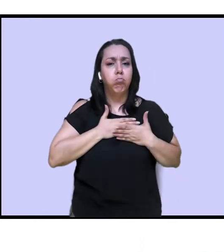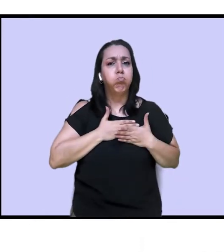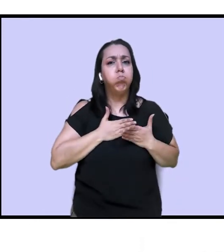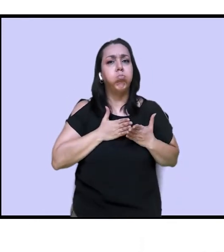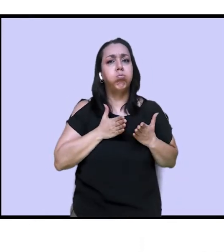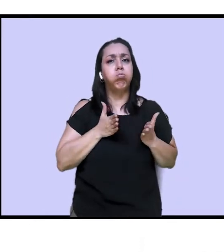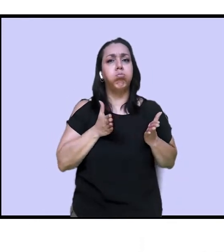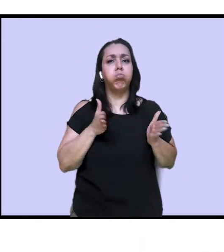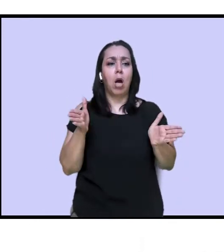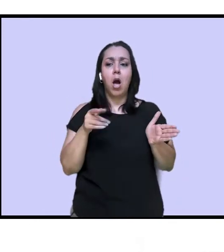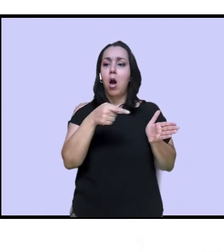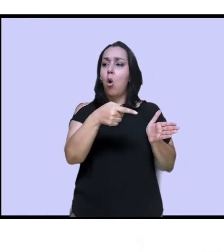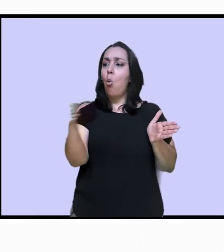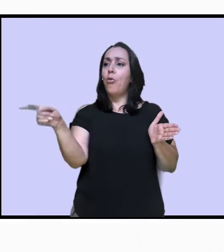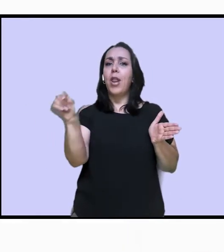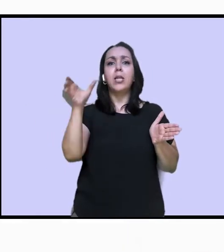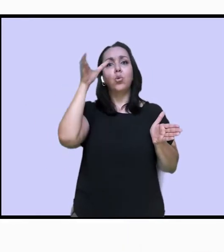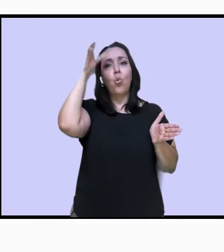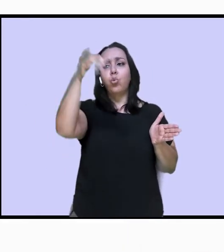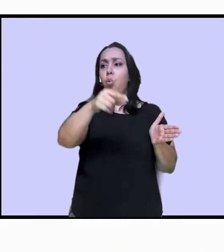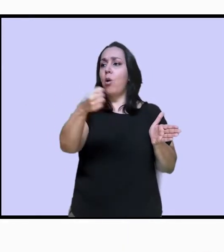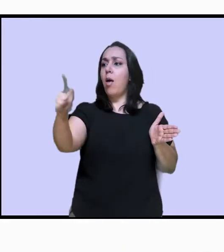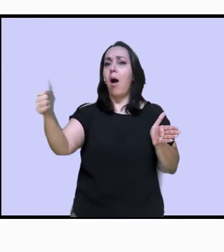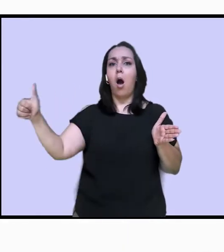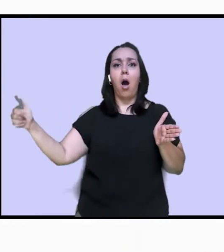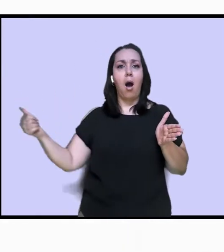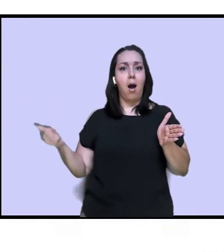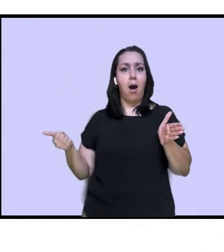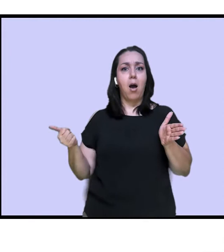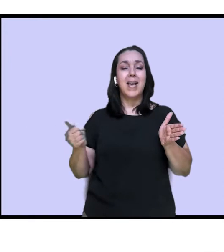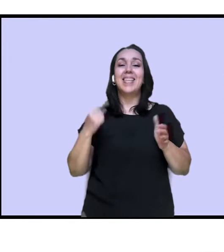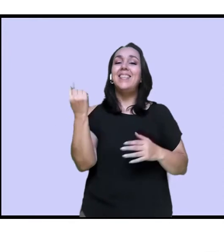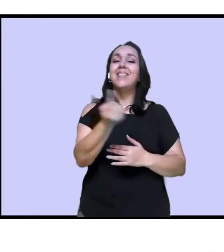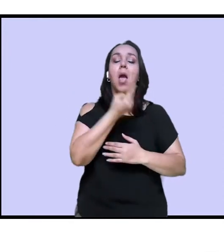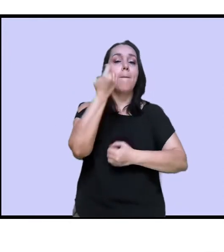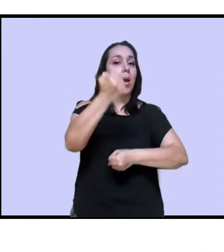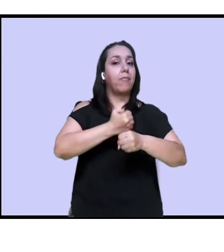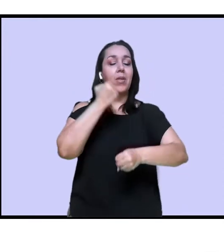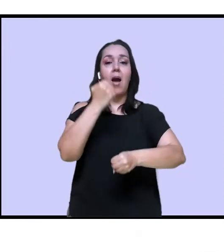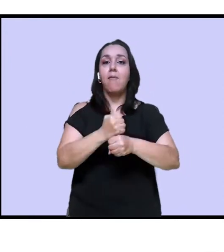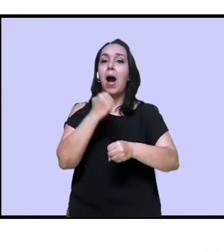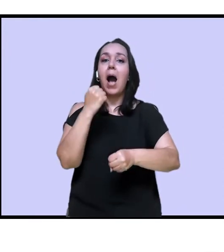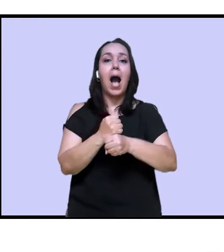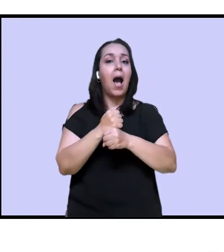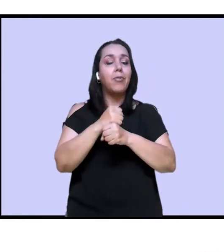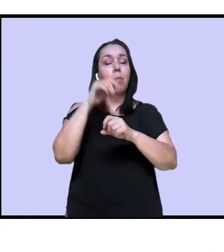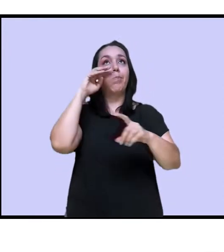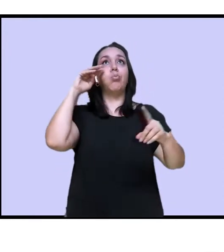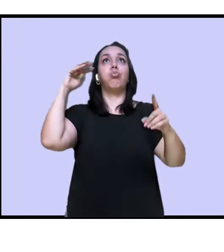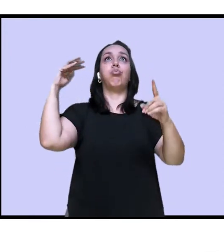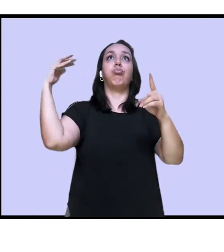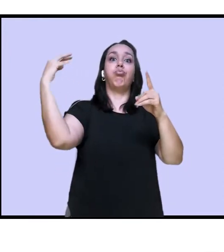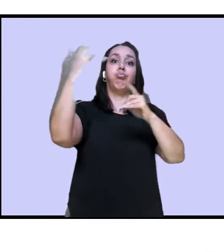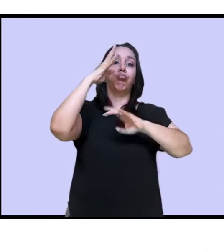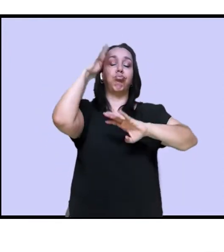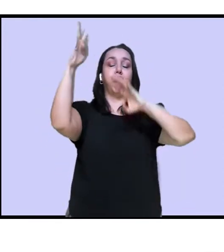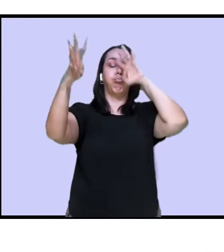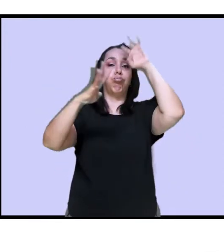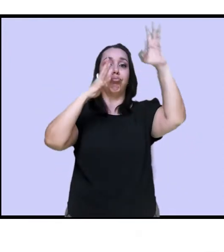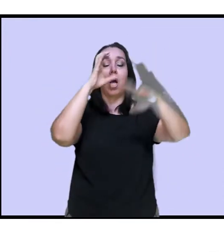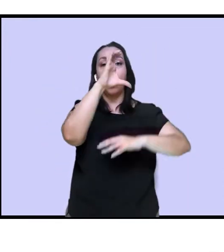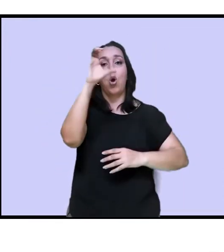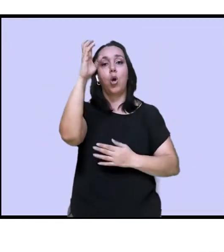poderme abrir a las culturas de las demás personas, siempre trabajando desde la eliminación del imaginario